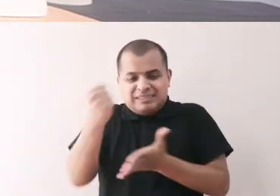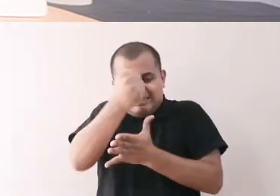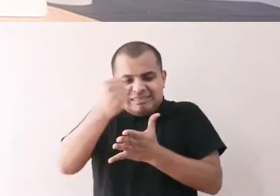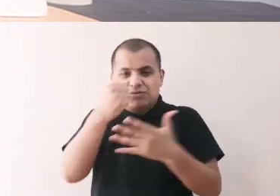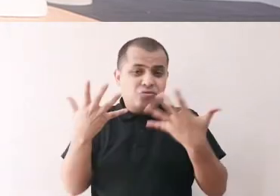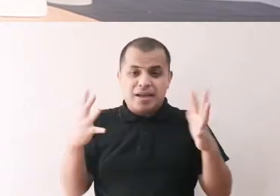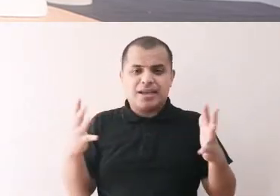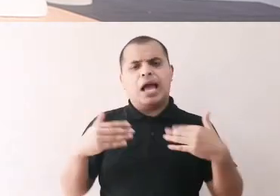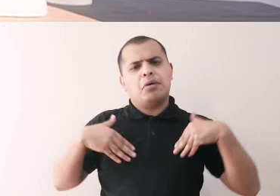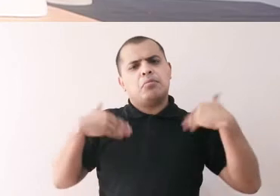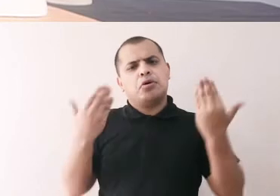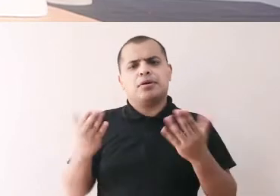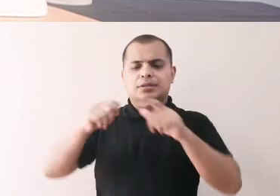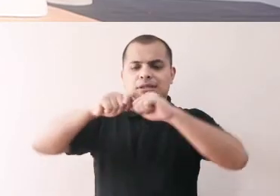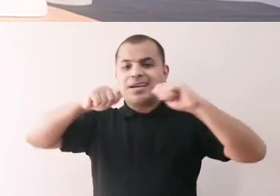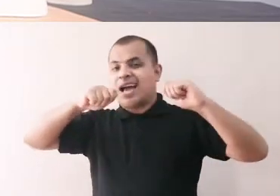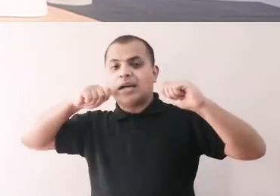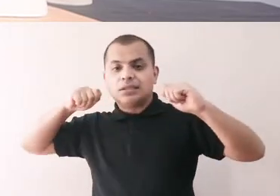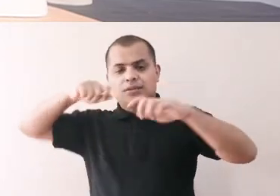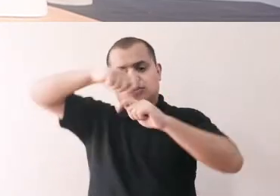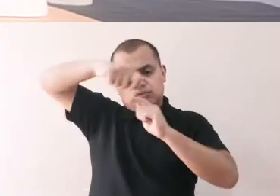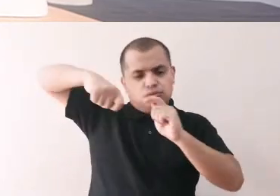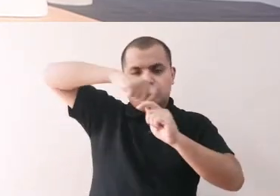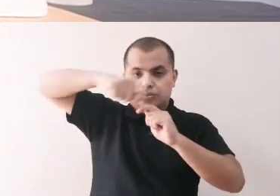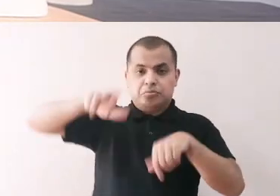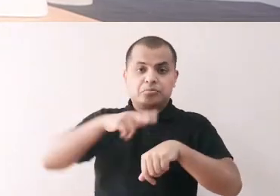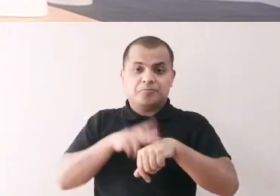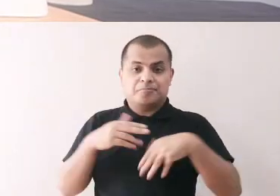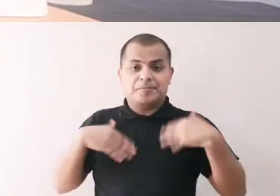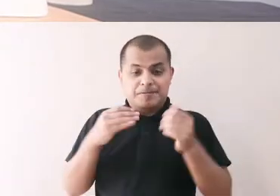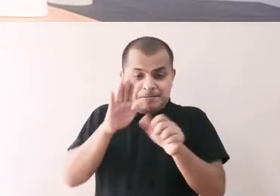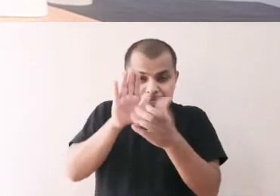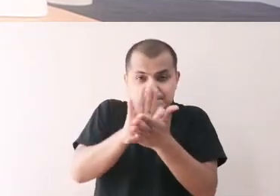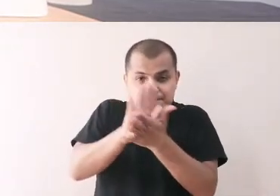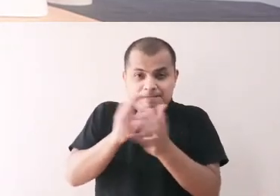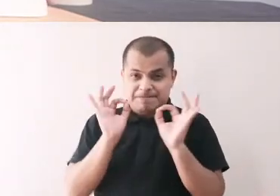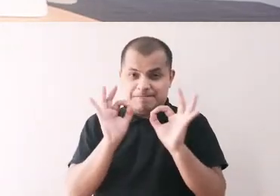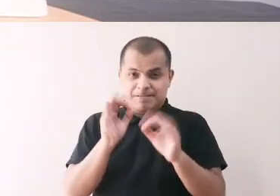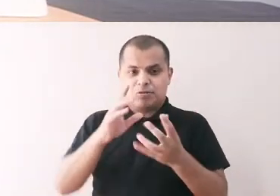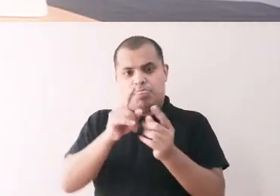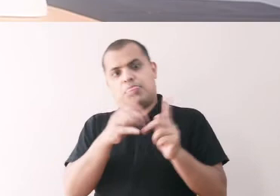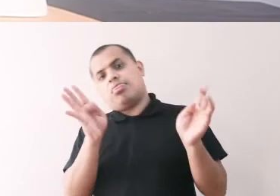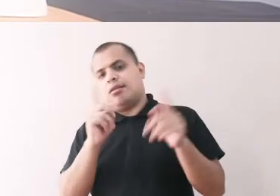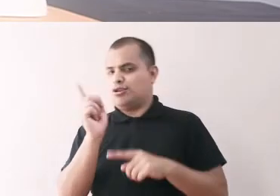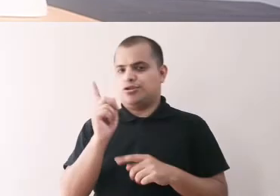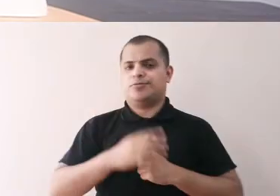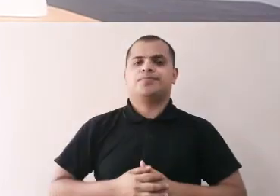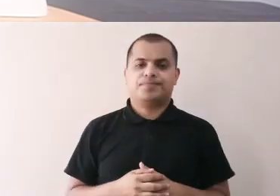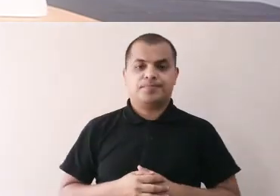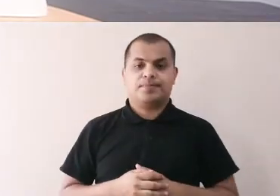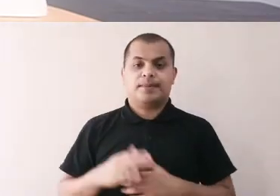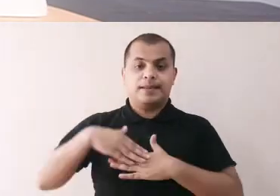tienen la pistola de silicona, podemos utilizar también cinta masking tape. Bien pegadito, ¿ya, chicos? Para que no se vaya a abrir.